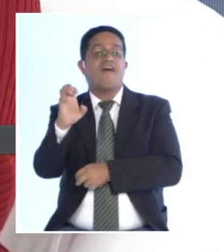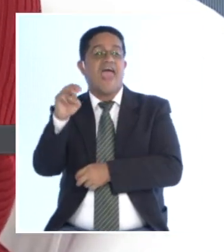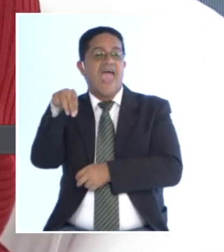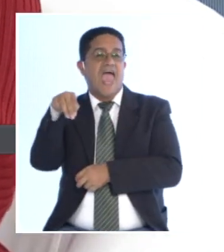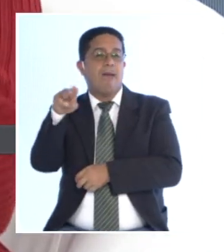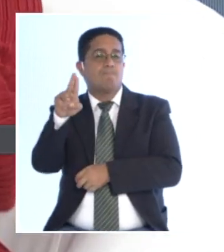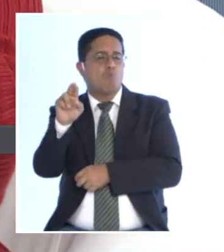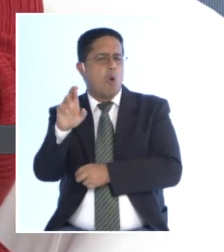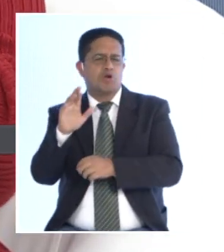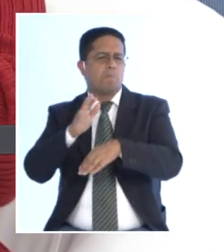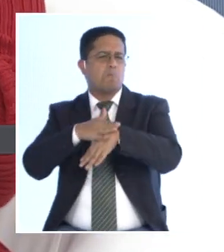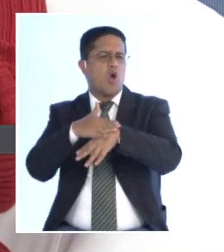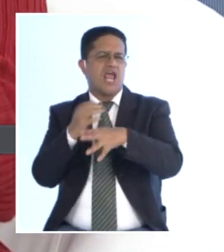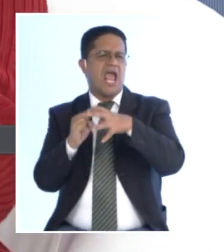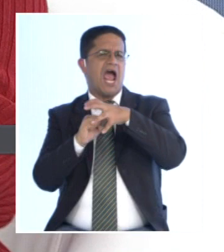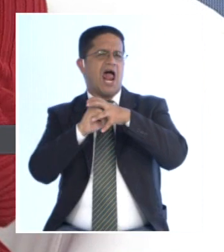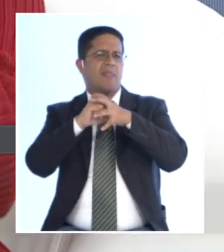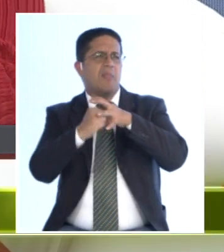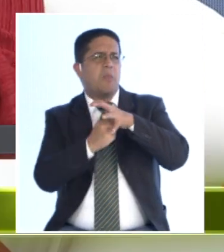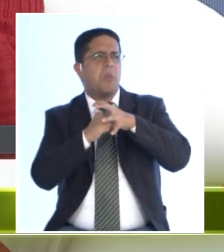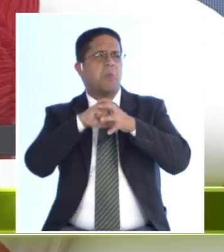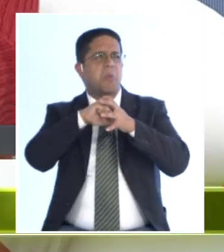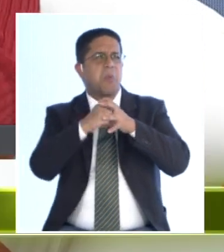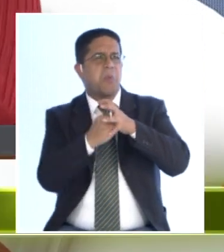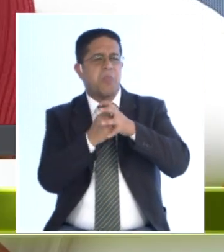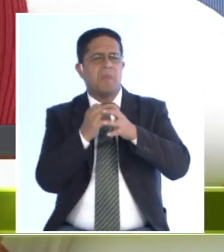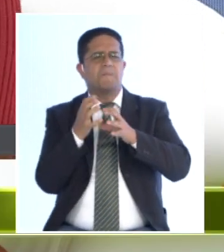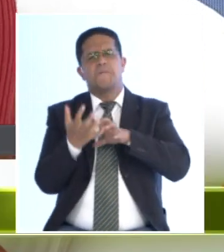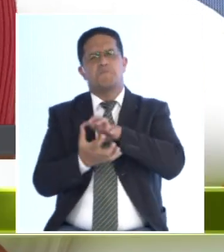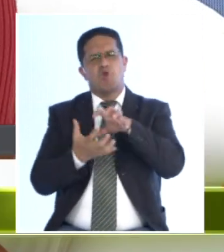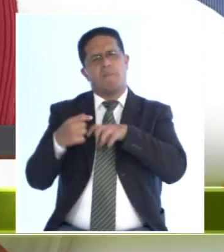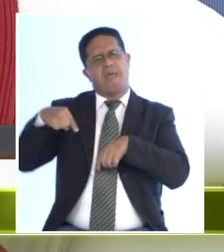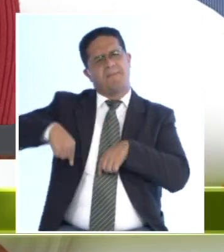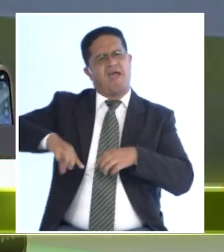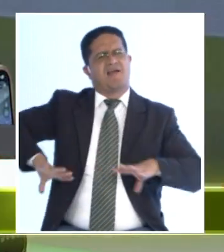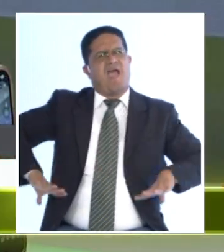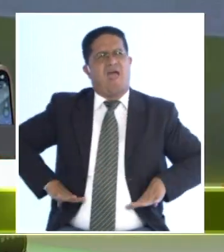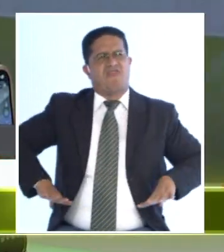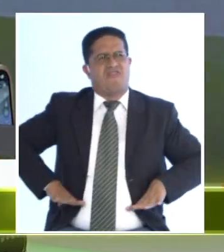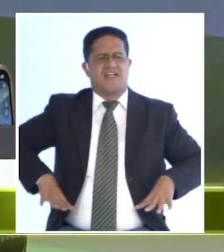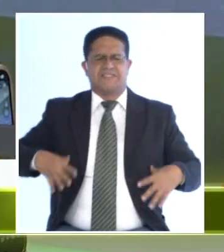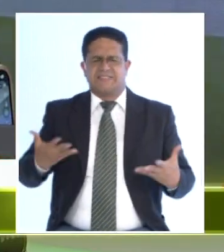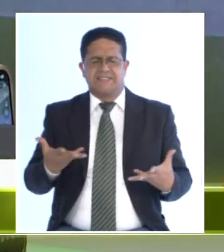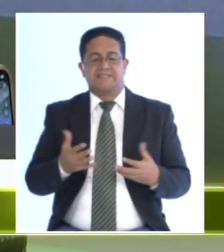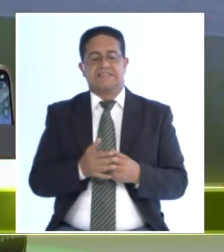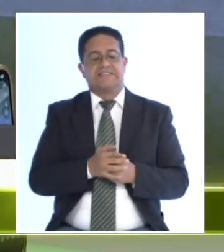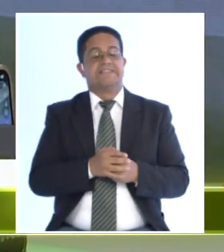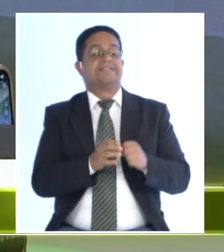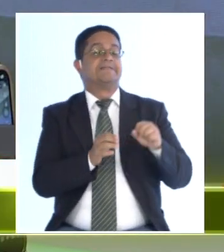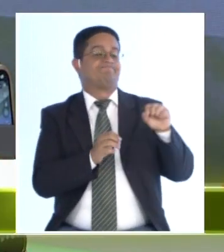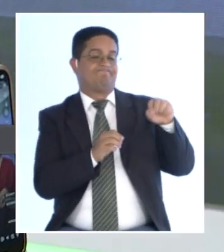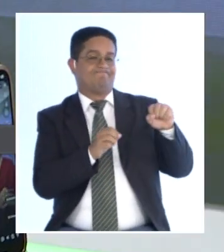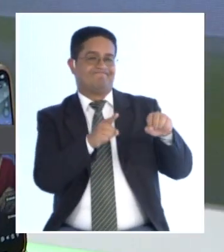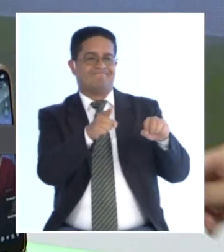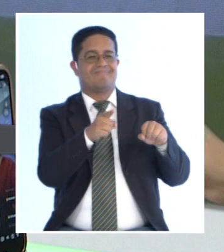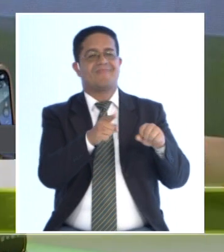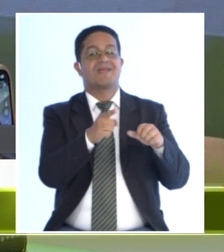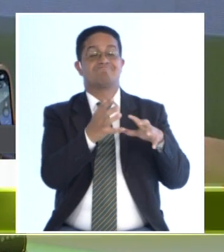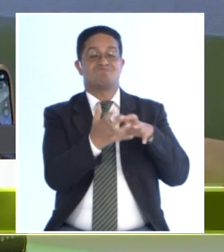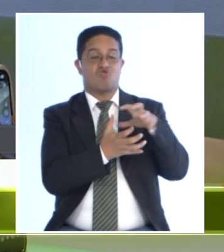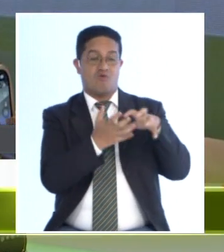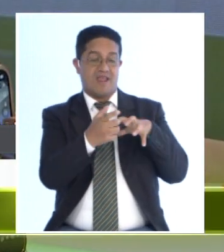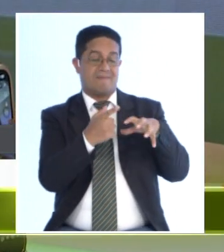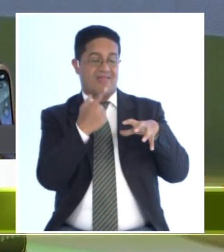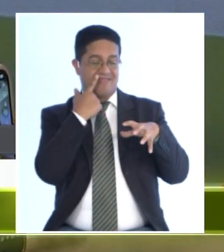puede ocasionarse desgastes o patologías directamente en esta área. Sí, efectivamente, cuando hablamos del término necrosis avascular